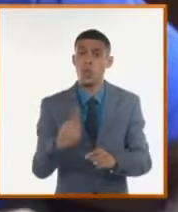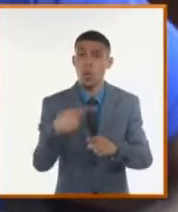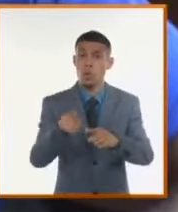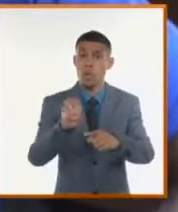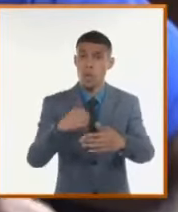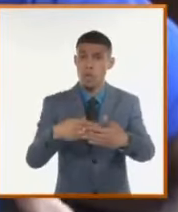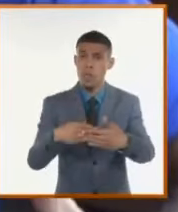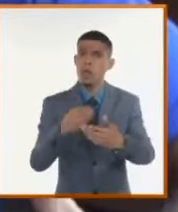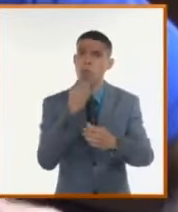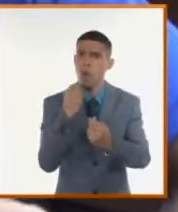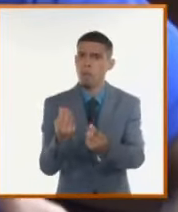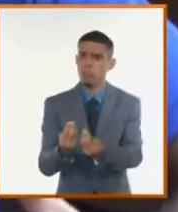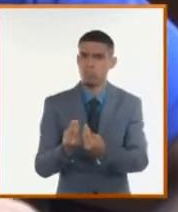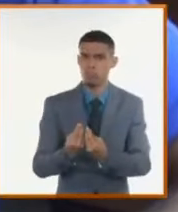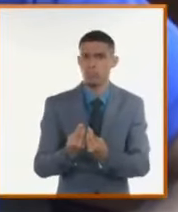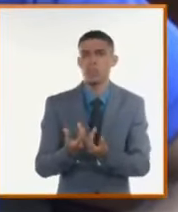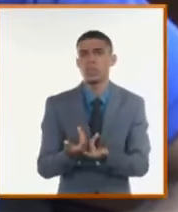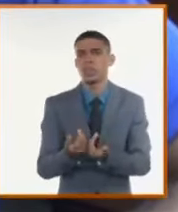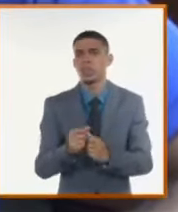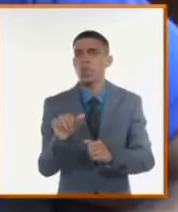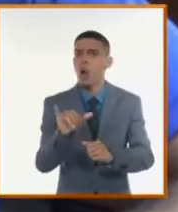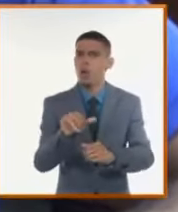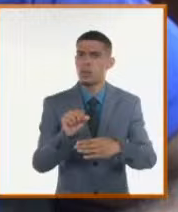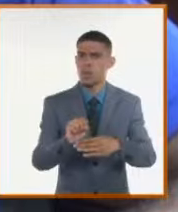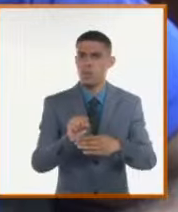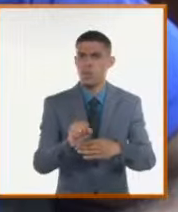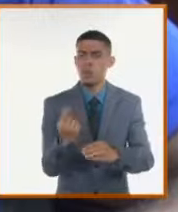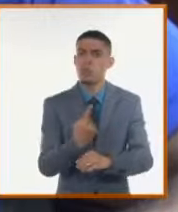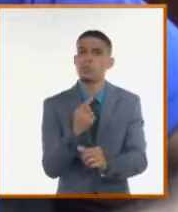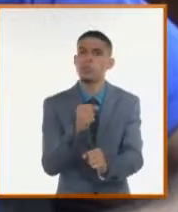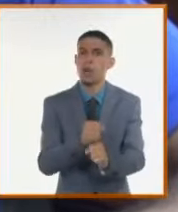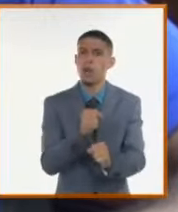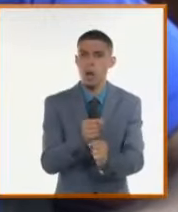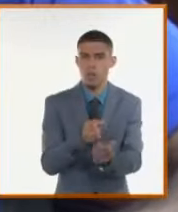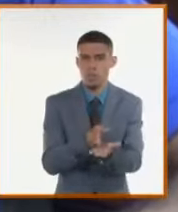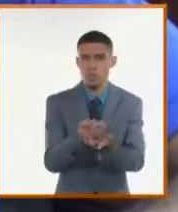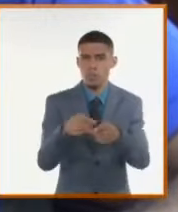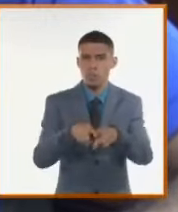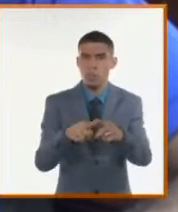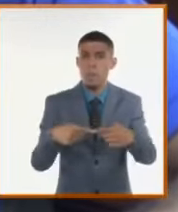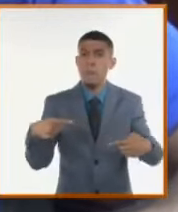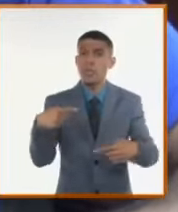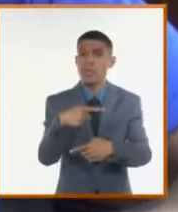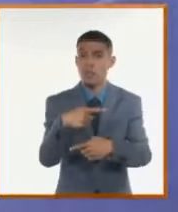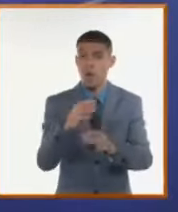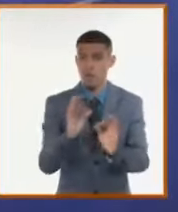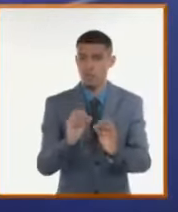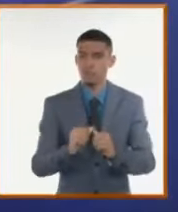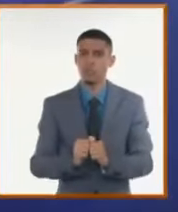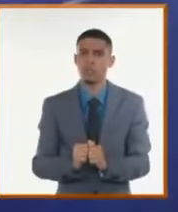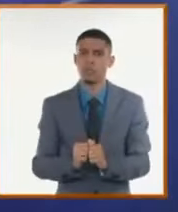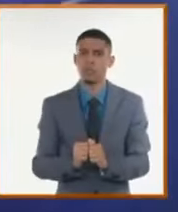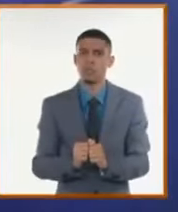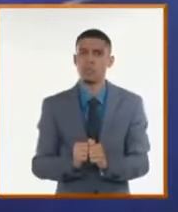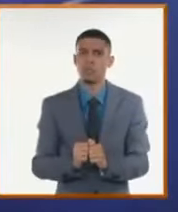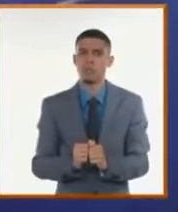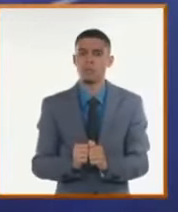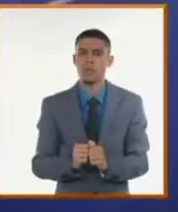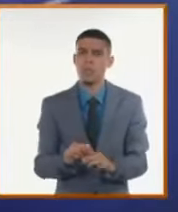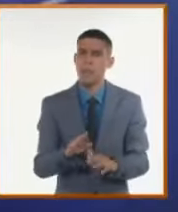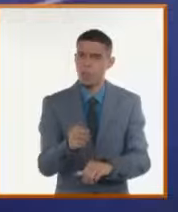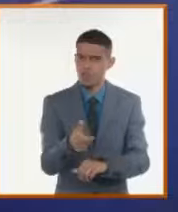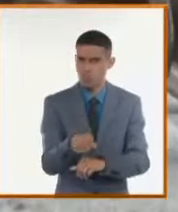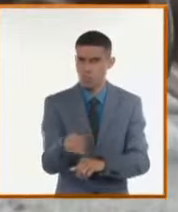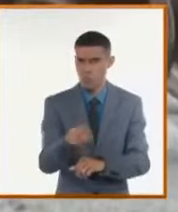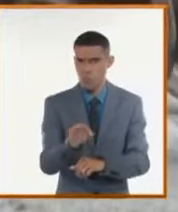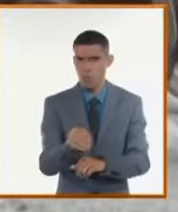producto o sea bienes como servicio y estamos trabajando esa línea con sobre todo con la fundición que un la tenemos enfrente muy cerca